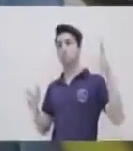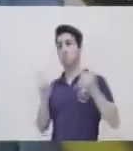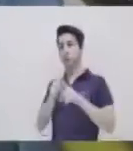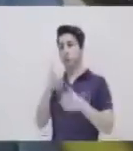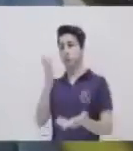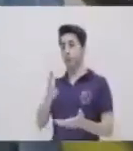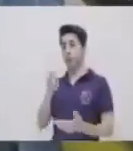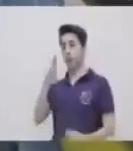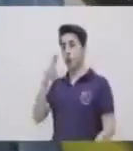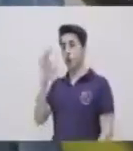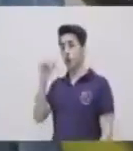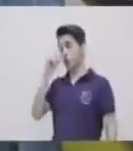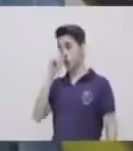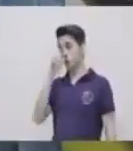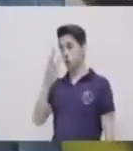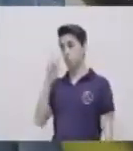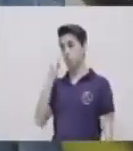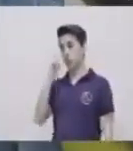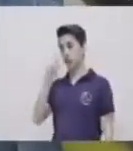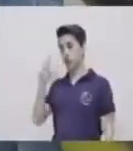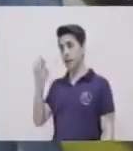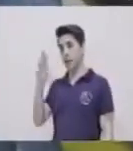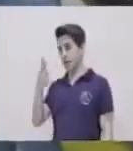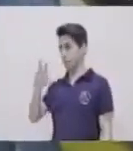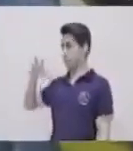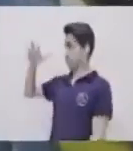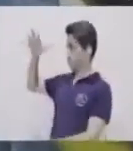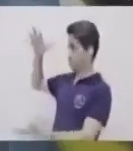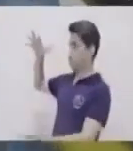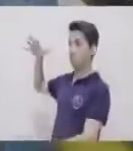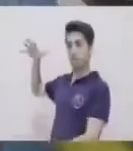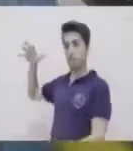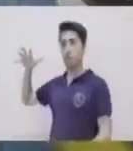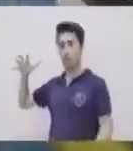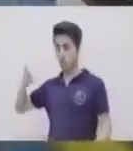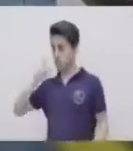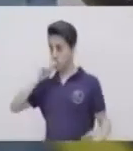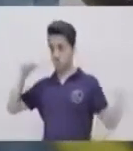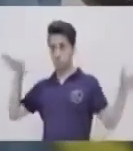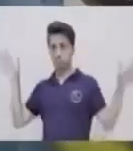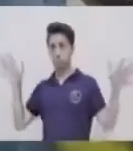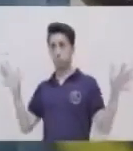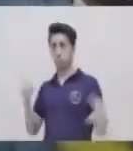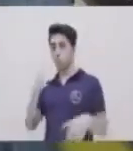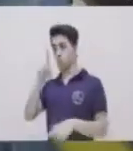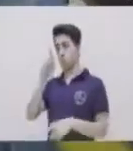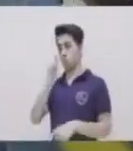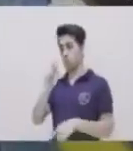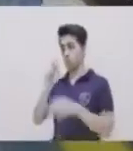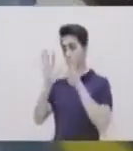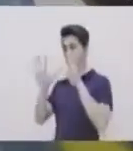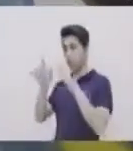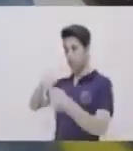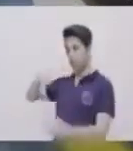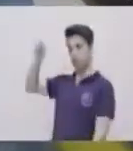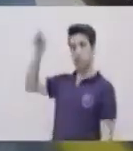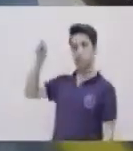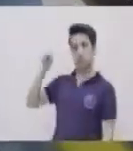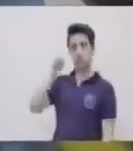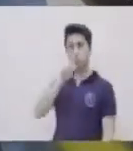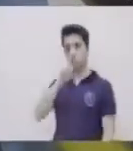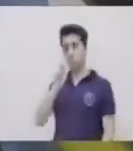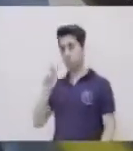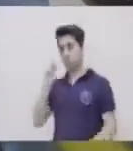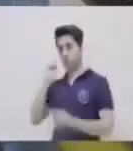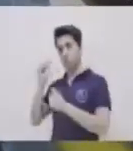un Rottweiler. Era súper grande. Era muy grande, ¿verdad? La extensión de alas llegaba a 1,10 m, 1,15 m,